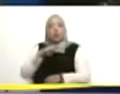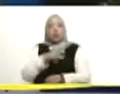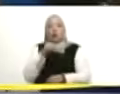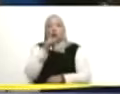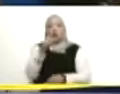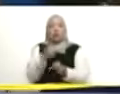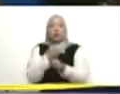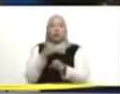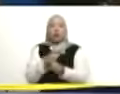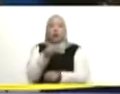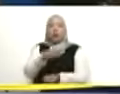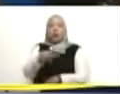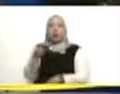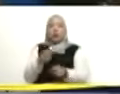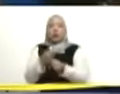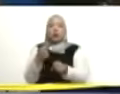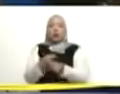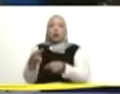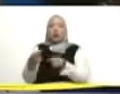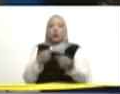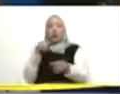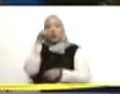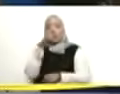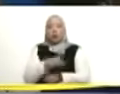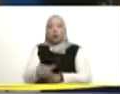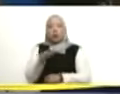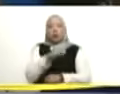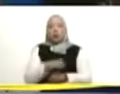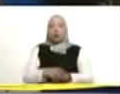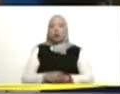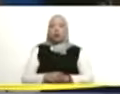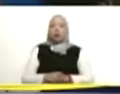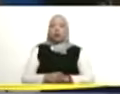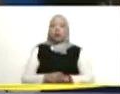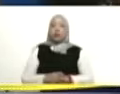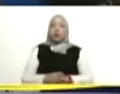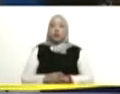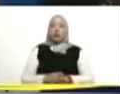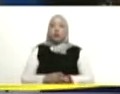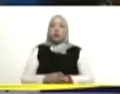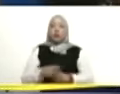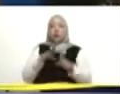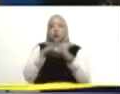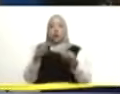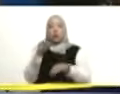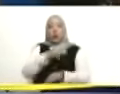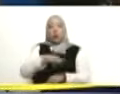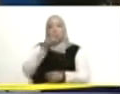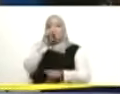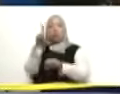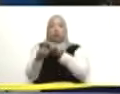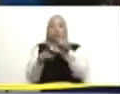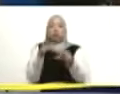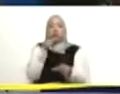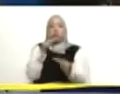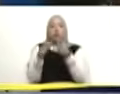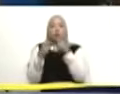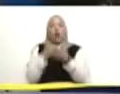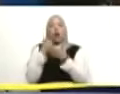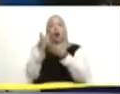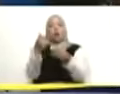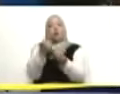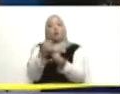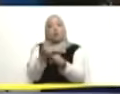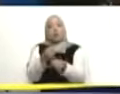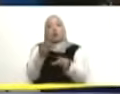se expanda y además surjan nuevas iniciativas. Todo esto ha surgido de una gran consulta nacional que nos ha llevado